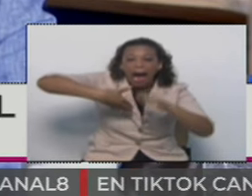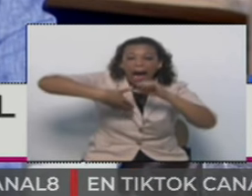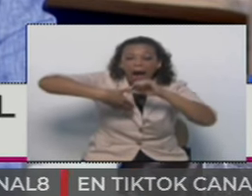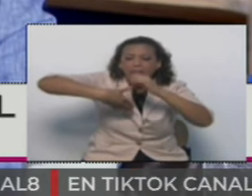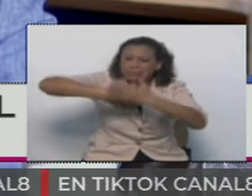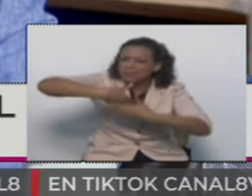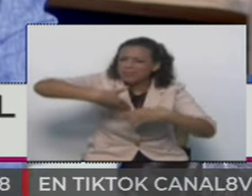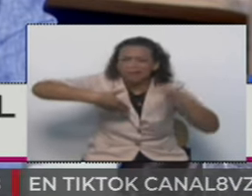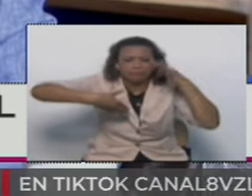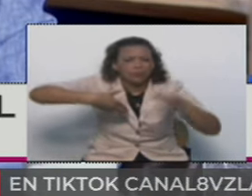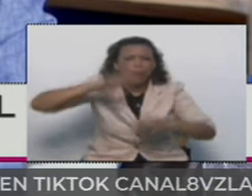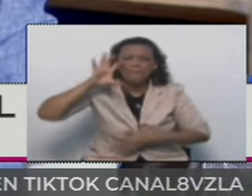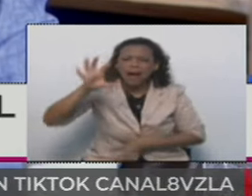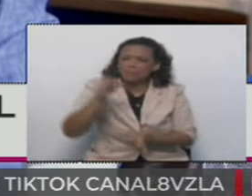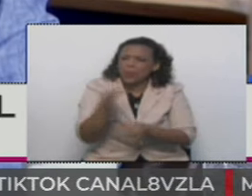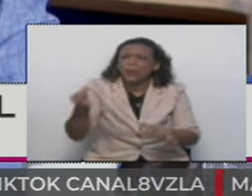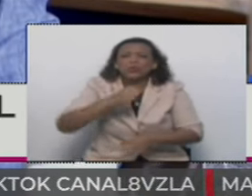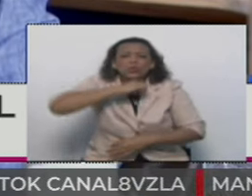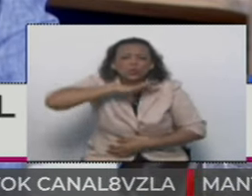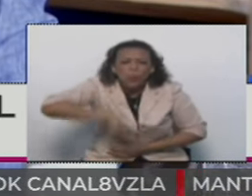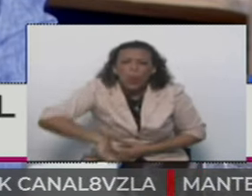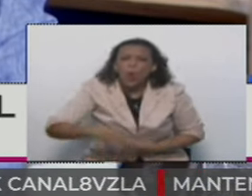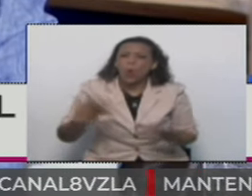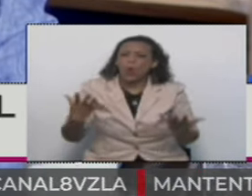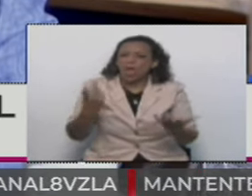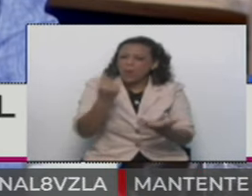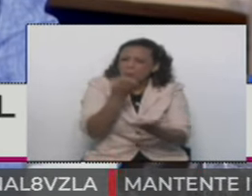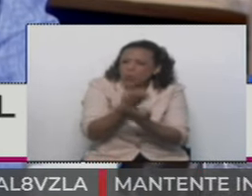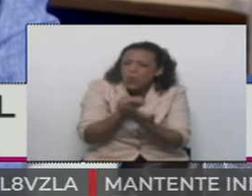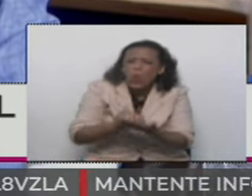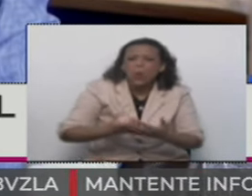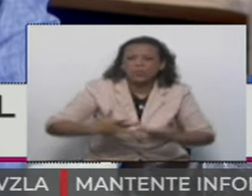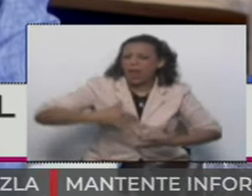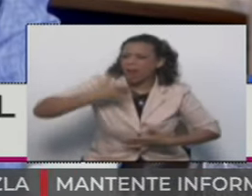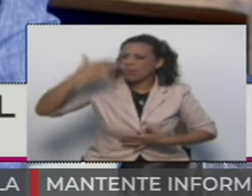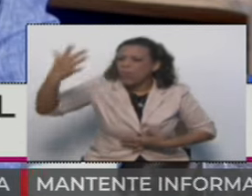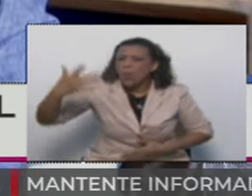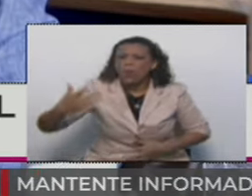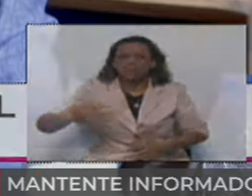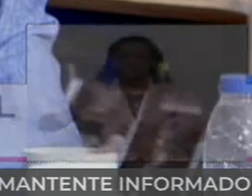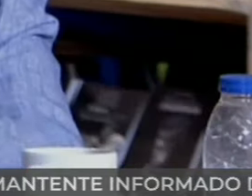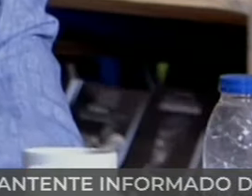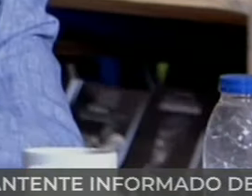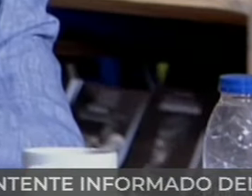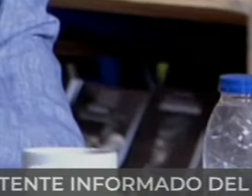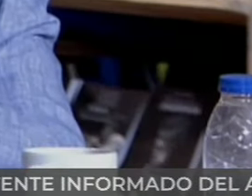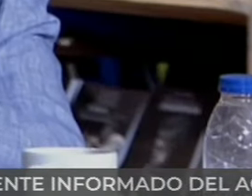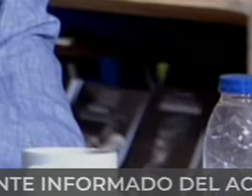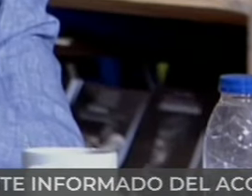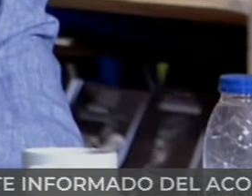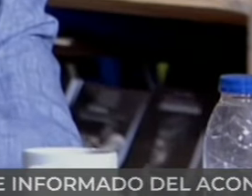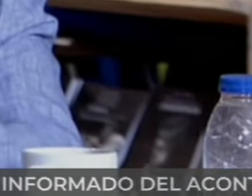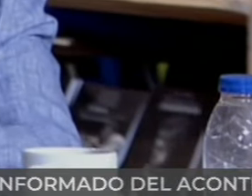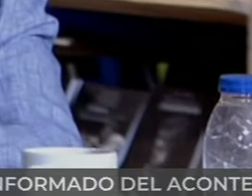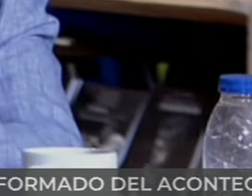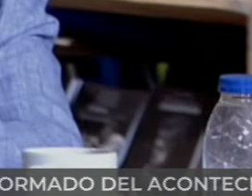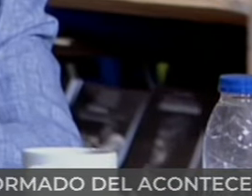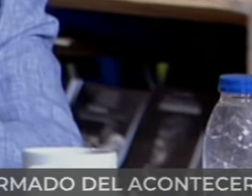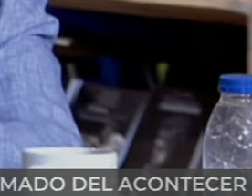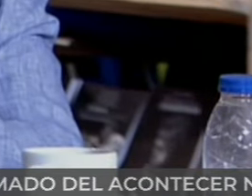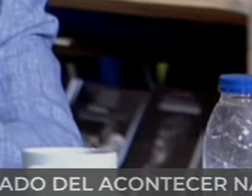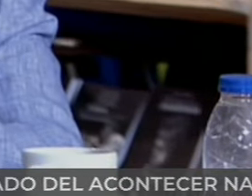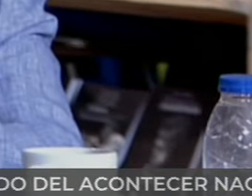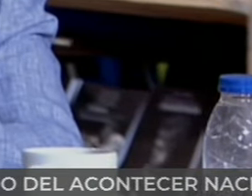Sudamérica, por su historia, por su fuerza espiritual, por su trayectoria, por el carácter del